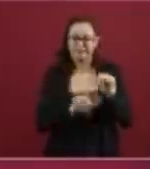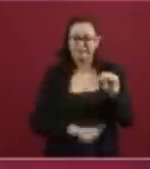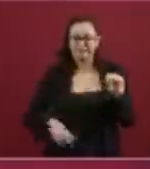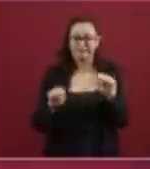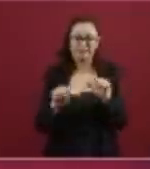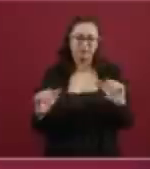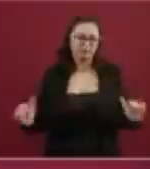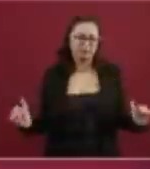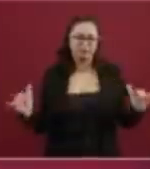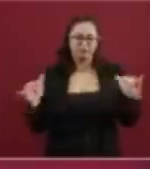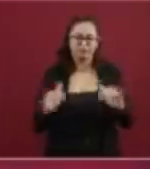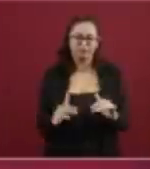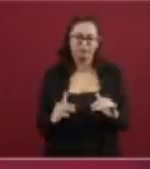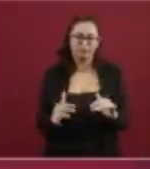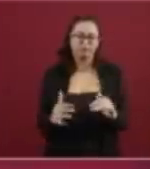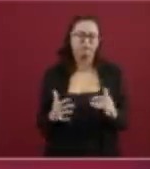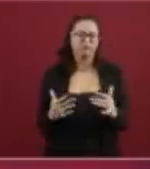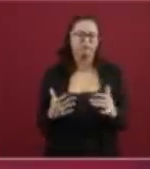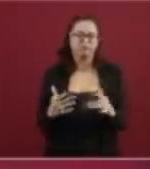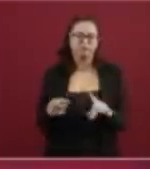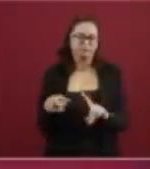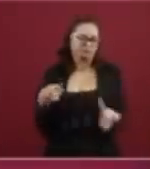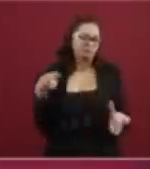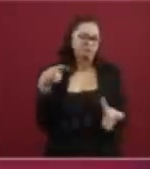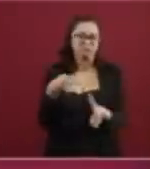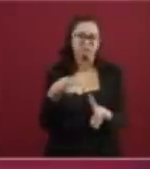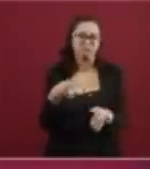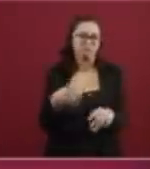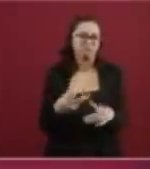para buscar salidas